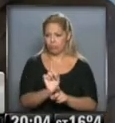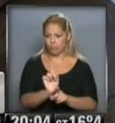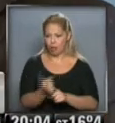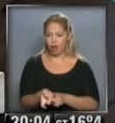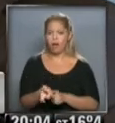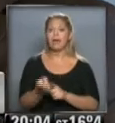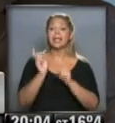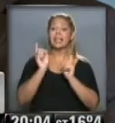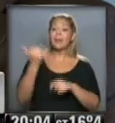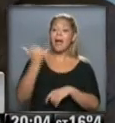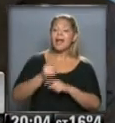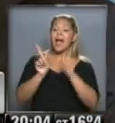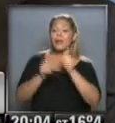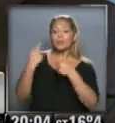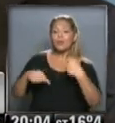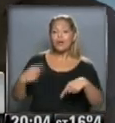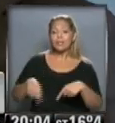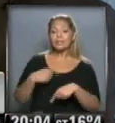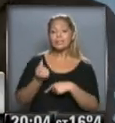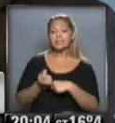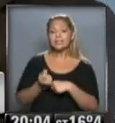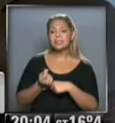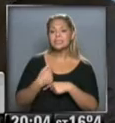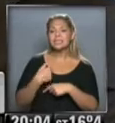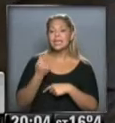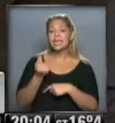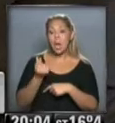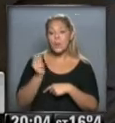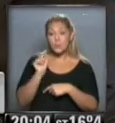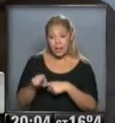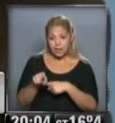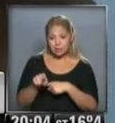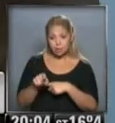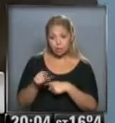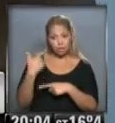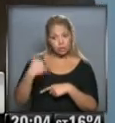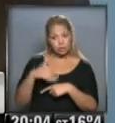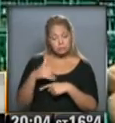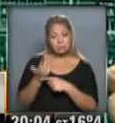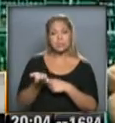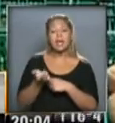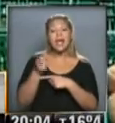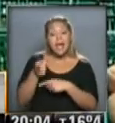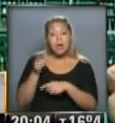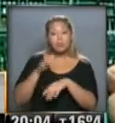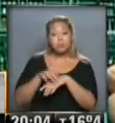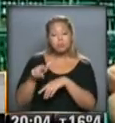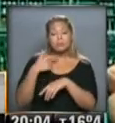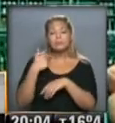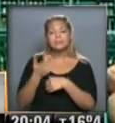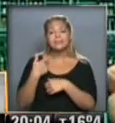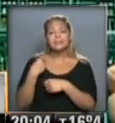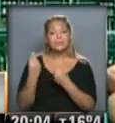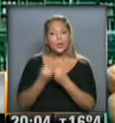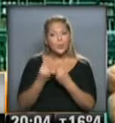hay una cuestión, hay productos de altísima rotación que están a un precio muy interesante y eso también hace que la